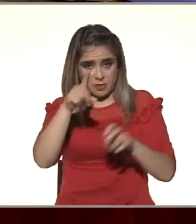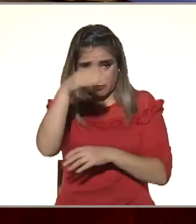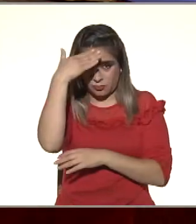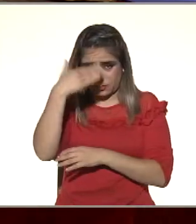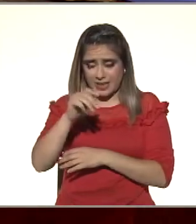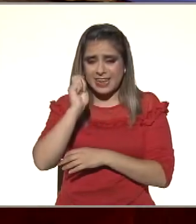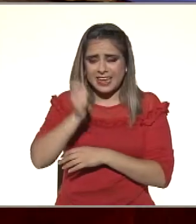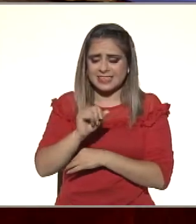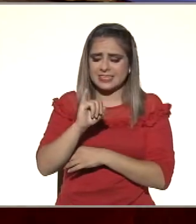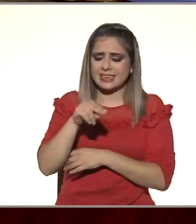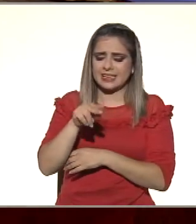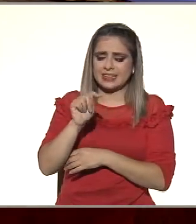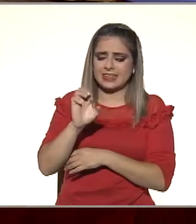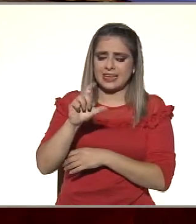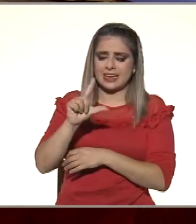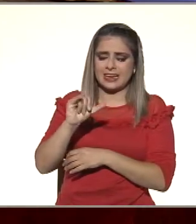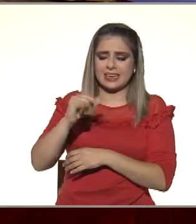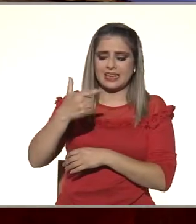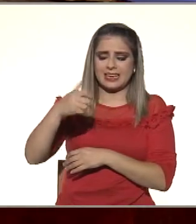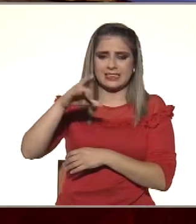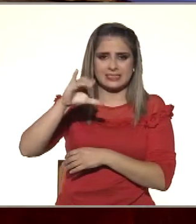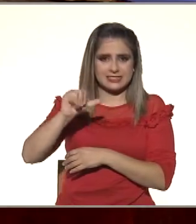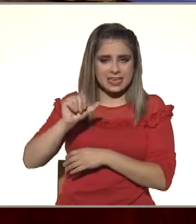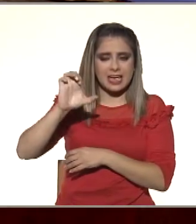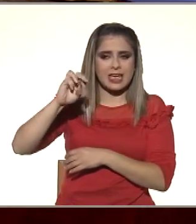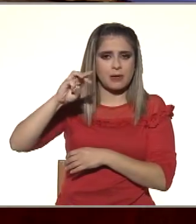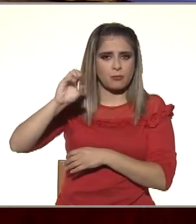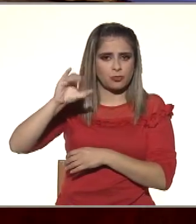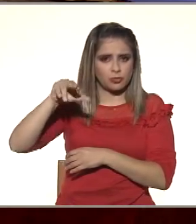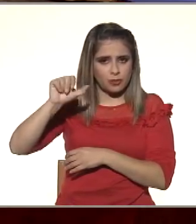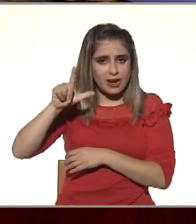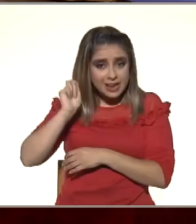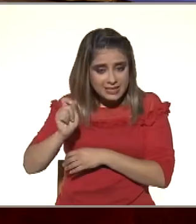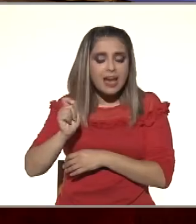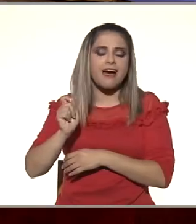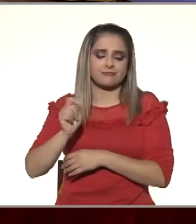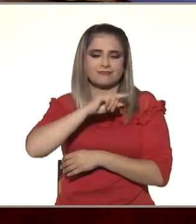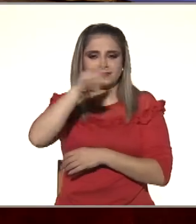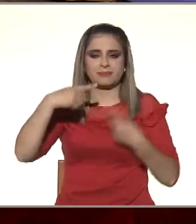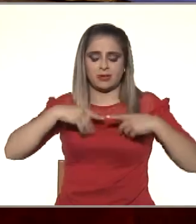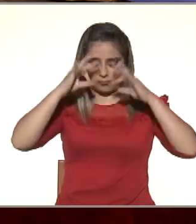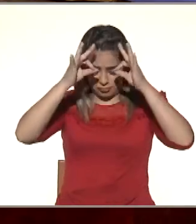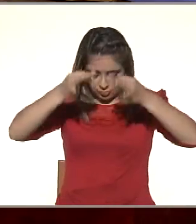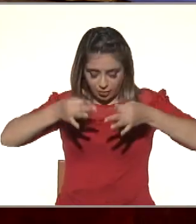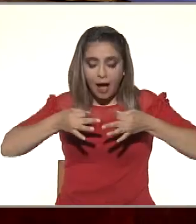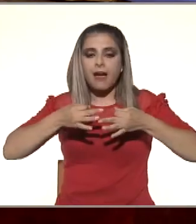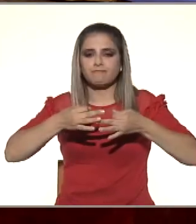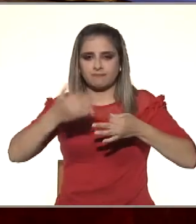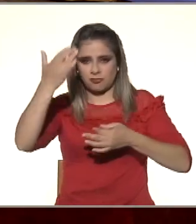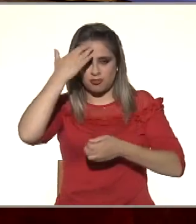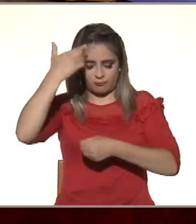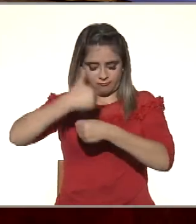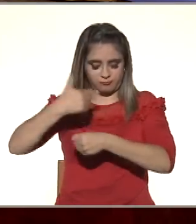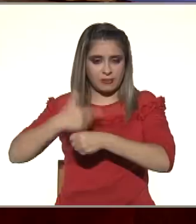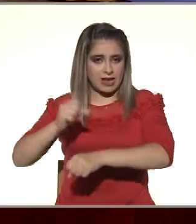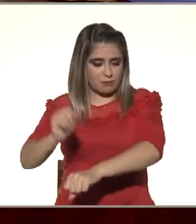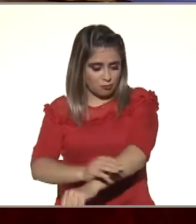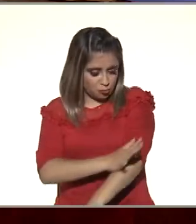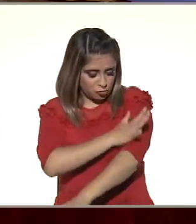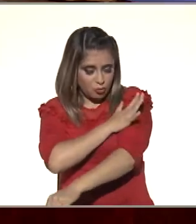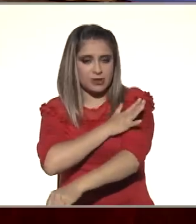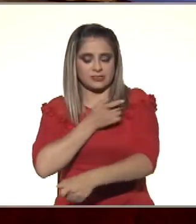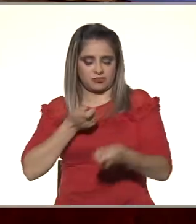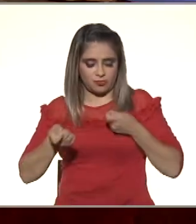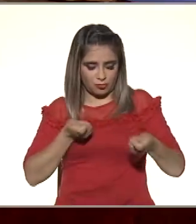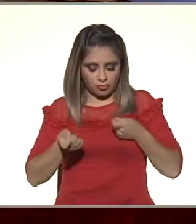Es la habilidad que tenemos los seres humanos para poder reconocer las emociones, tanto las propias como las de las demás personas. También son las